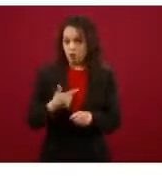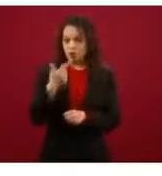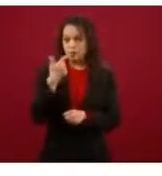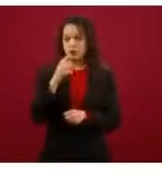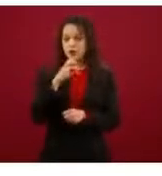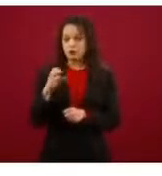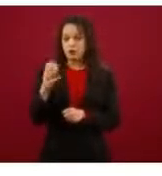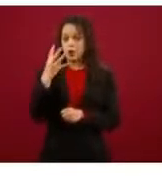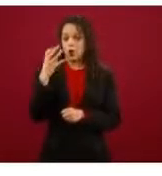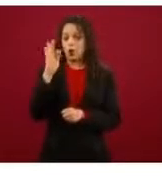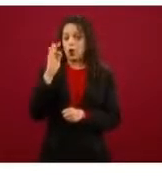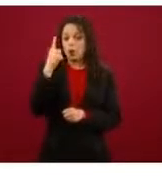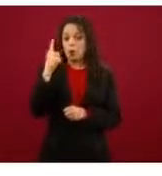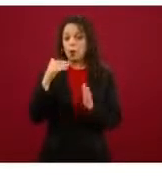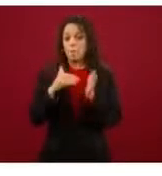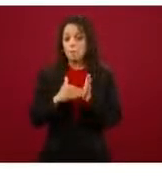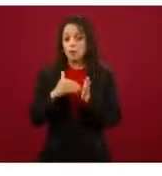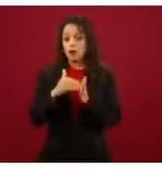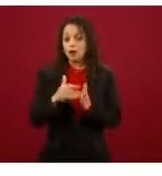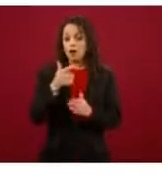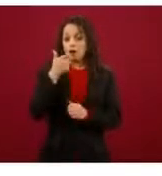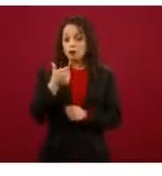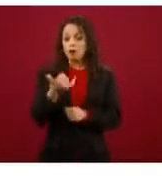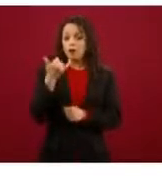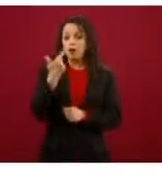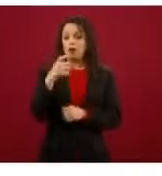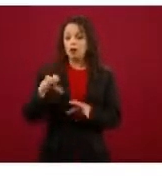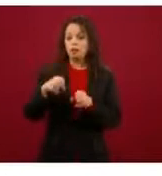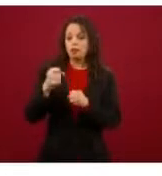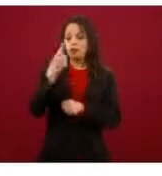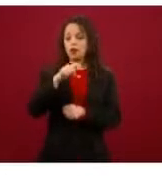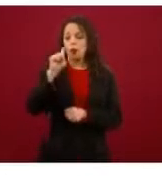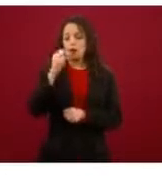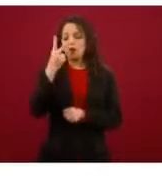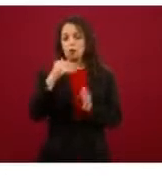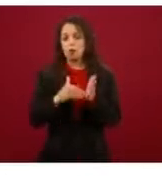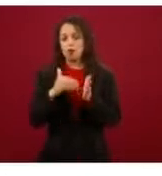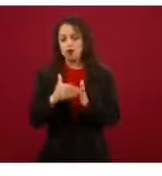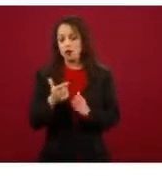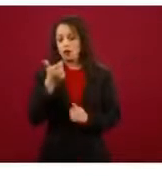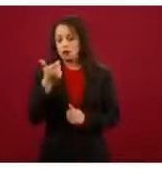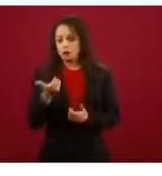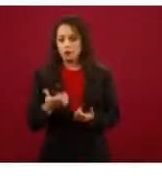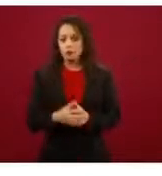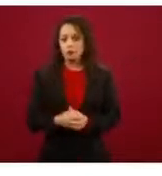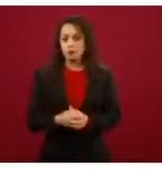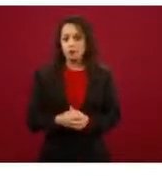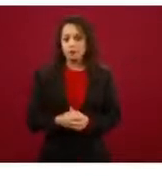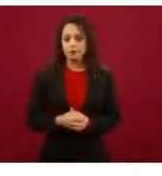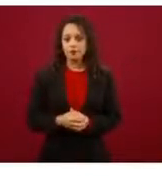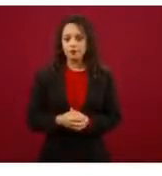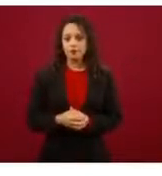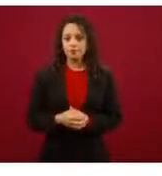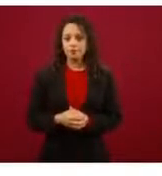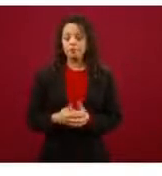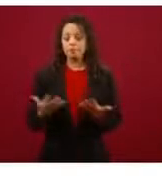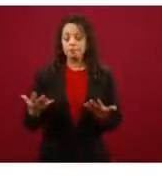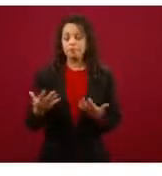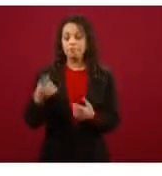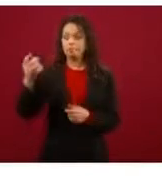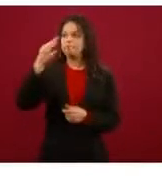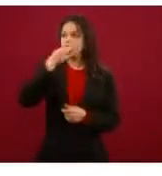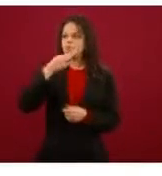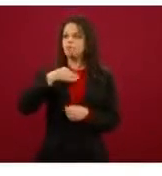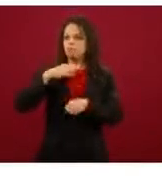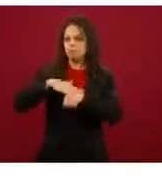741 millones de pesos y retiros en efectivo por 122 millones de pesos. El planteamiento que ha hecho y la instrucción que tengo yo por parte